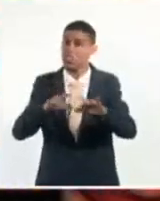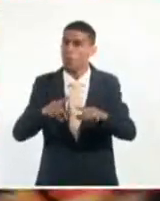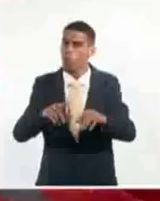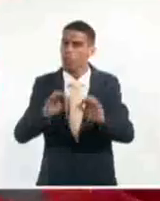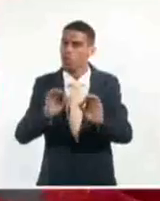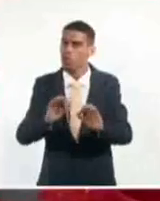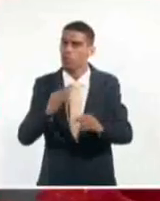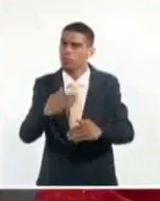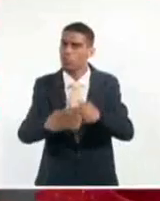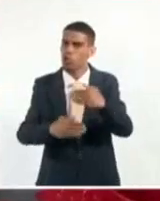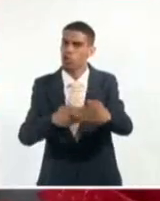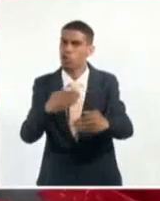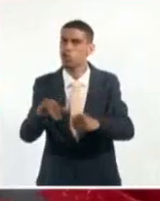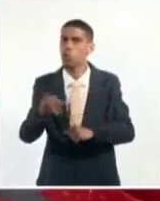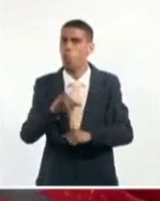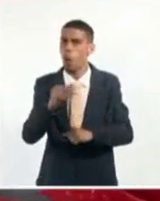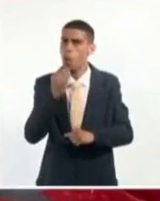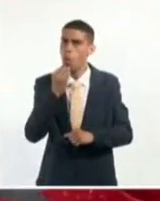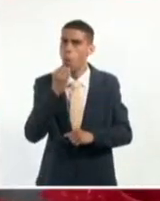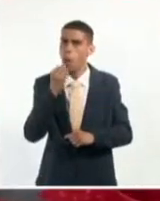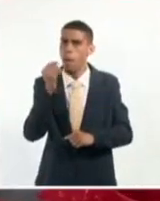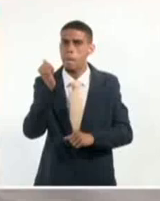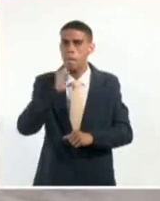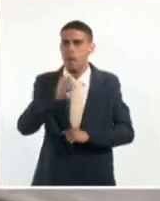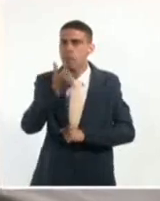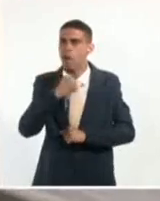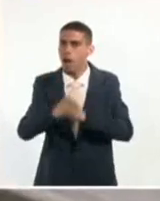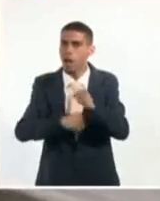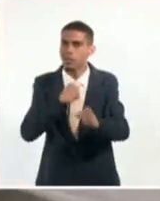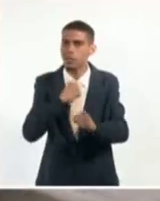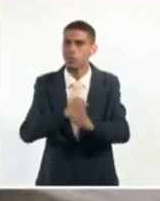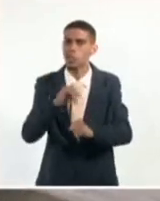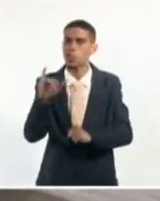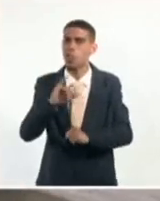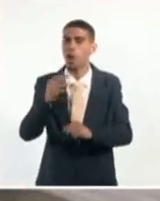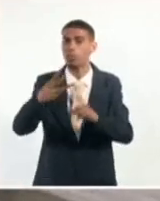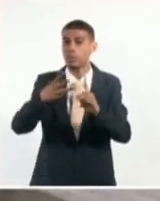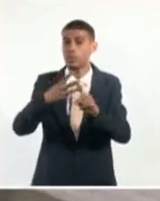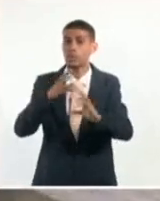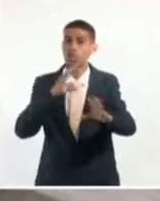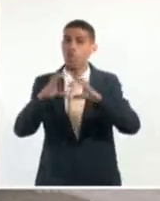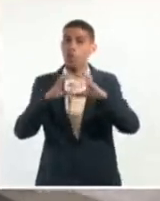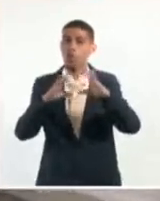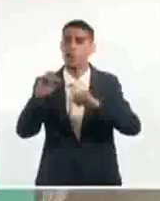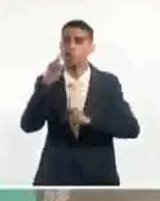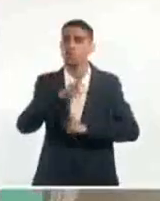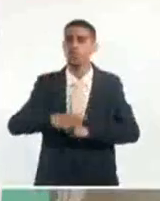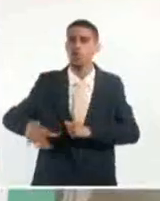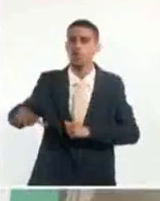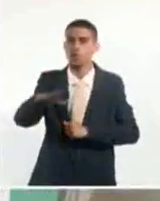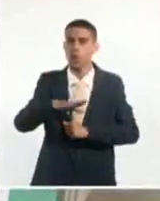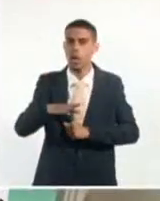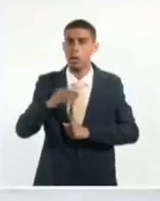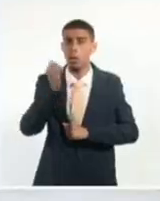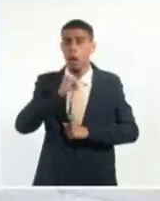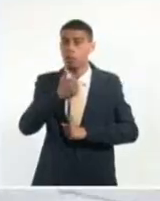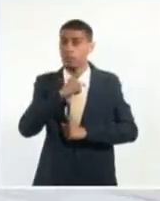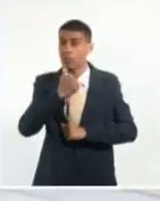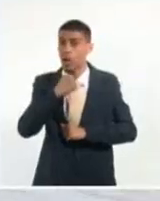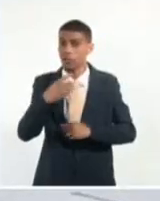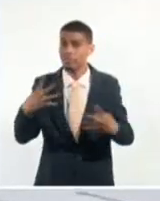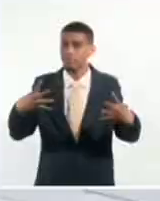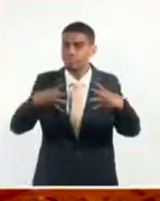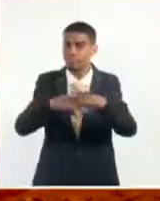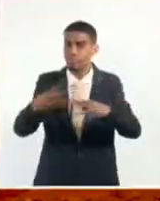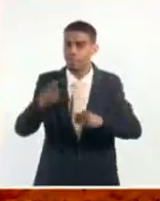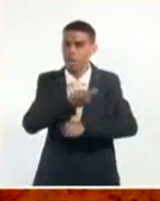procesos como soporte para facilitar la toma de decisiones y la comunicación social con el propósito de facilitar una adecuada interacción con